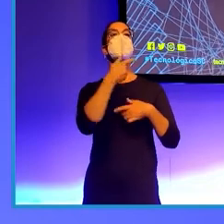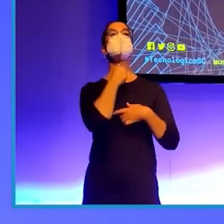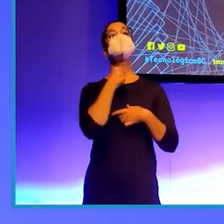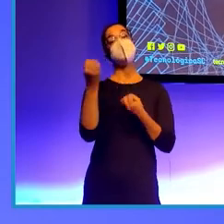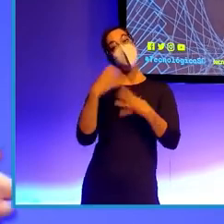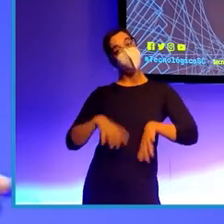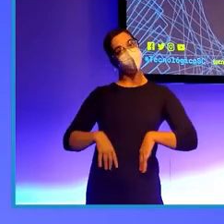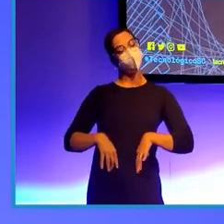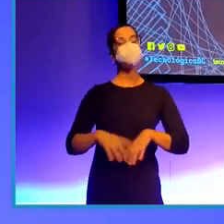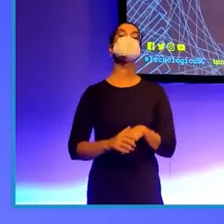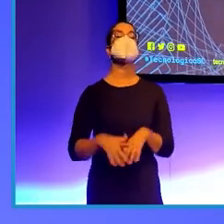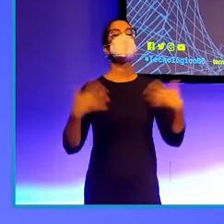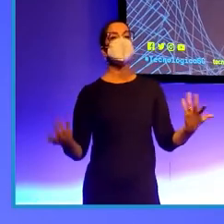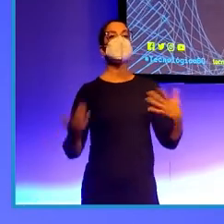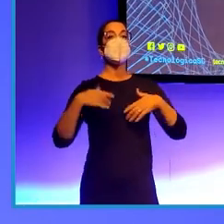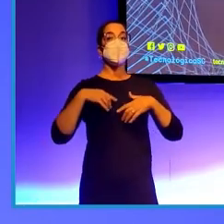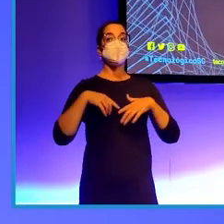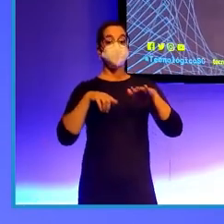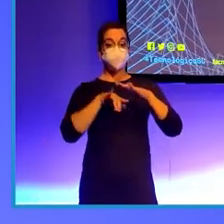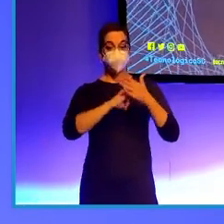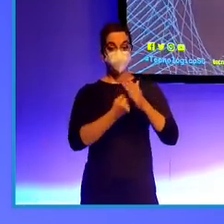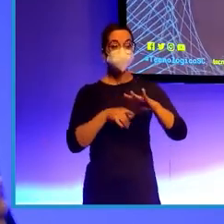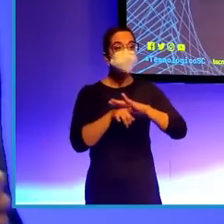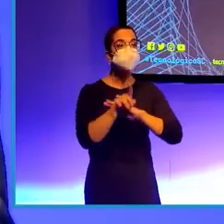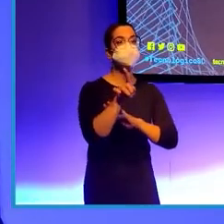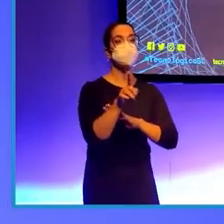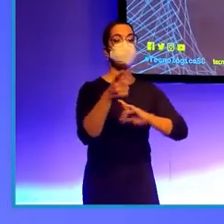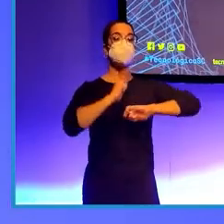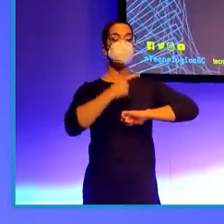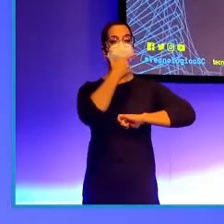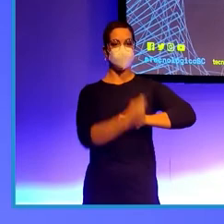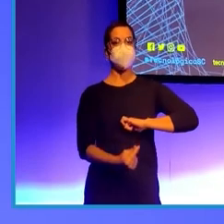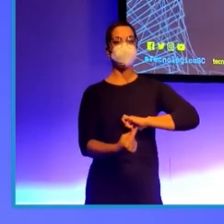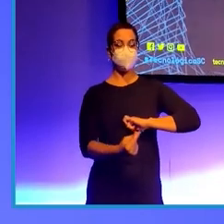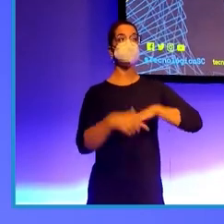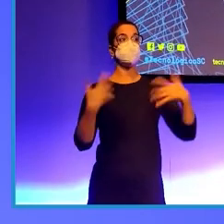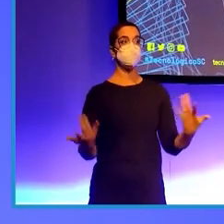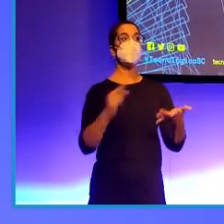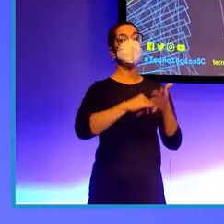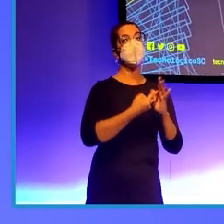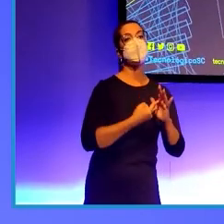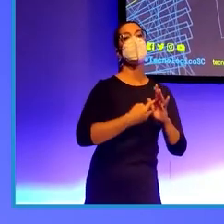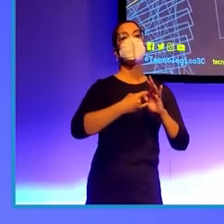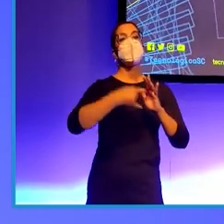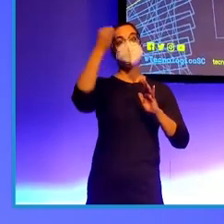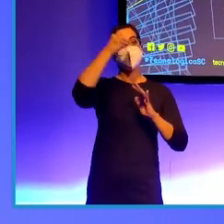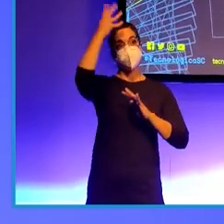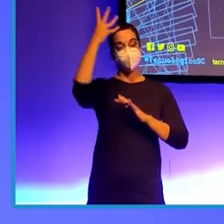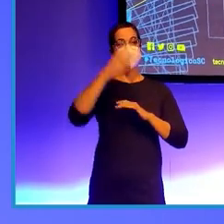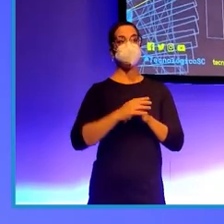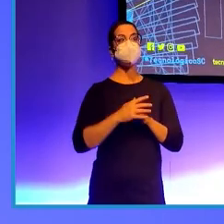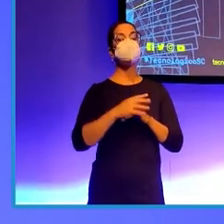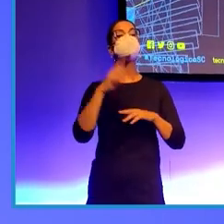sin duda los avances tecnológicos llegaron para facilitarnos la vida y de tecnología e inteligencia artificial nos viene a hablar